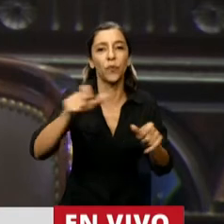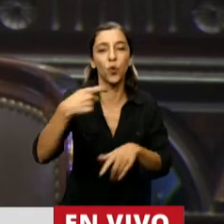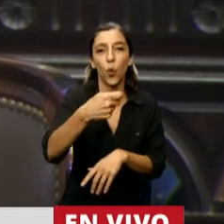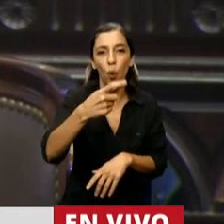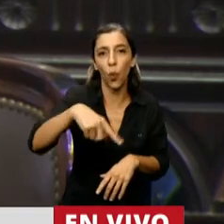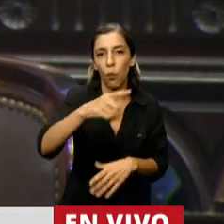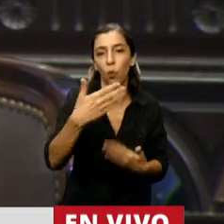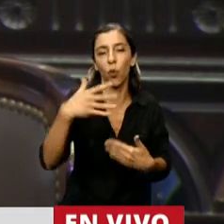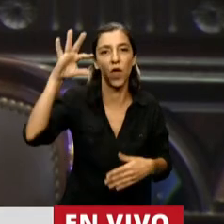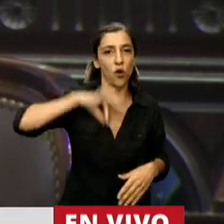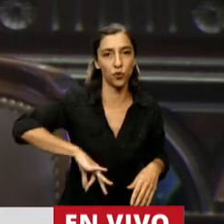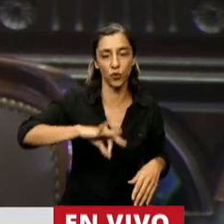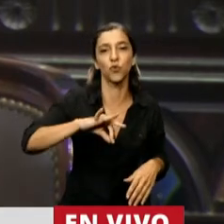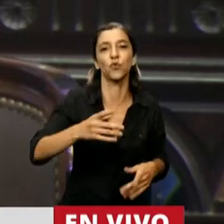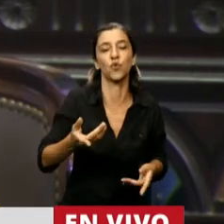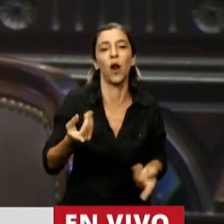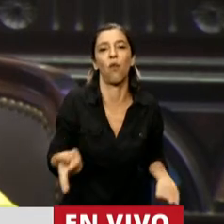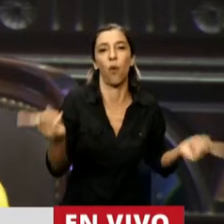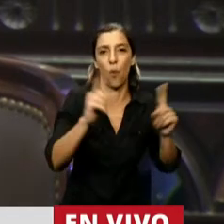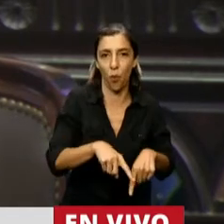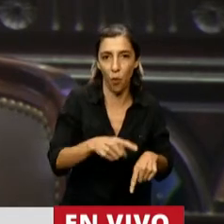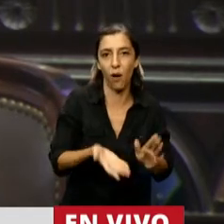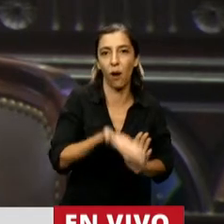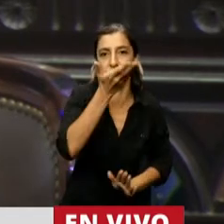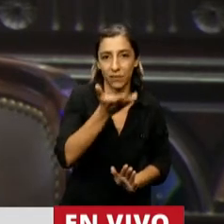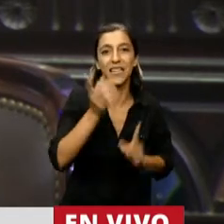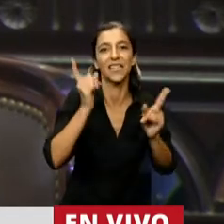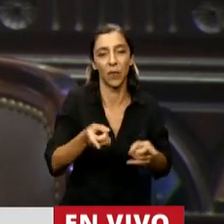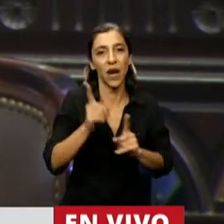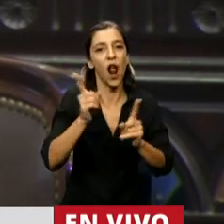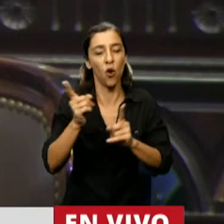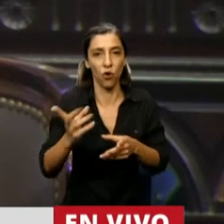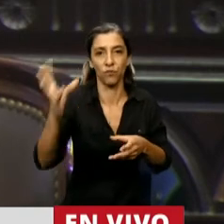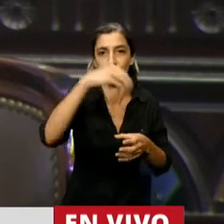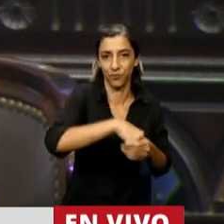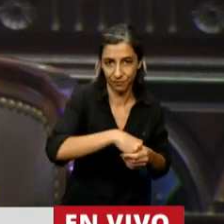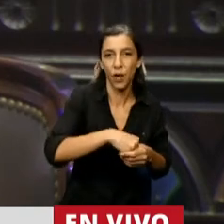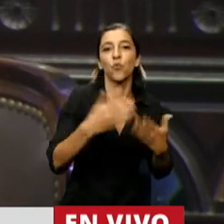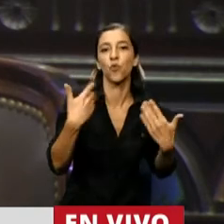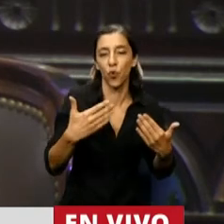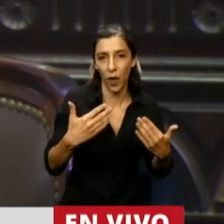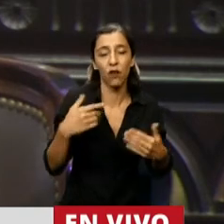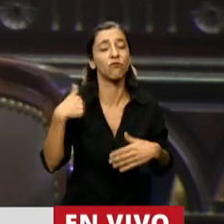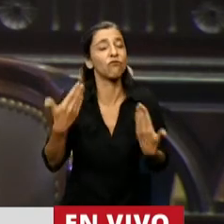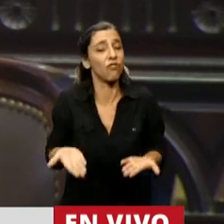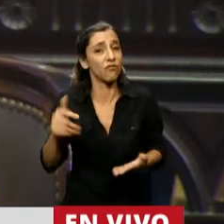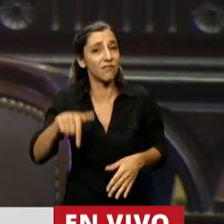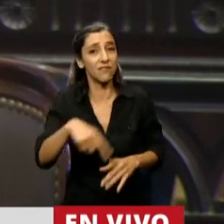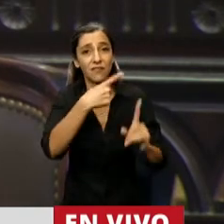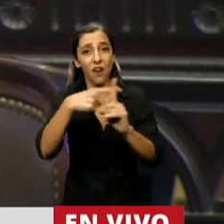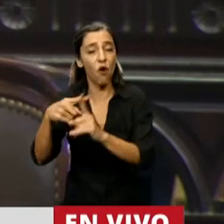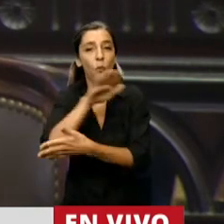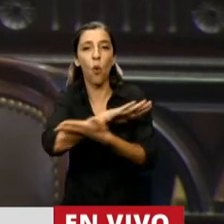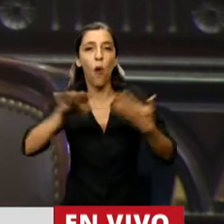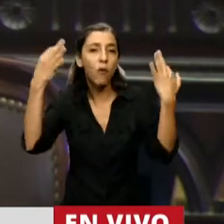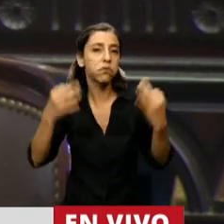del haber mínimo. Lo más importante, ¿por qué no apoyo esta fórmula? Es porque no es transparente. La fórmula anterior